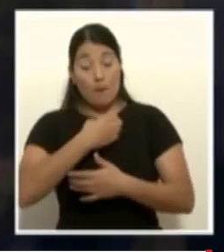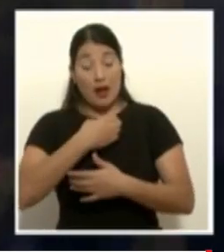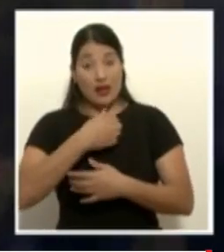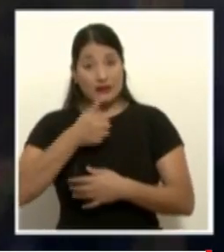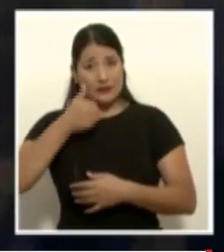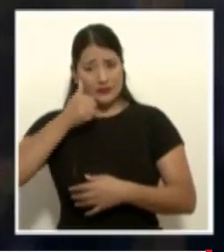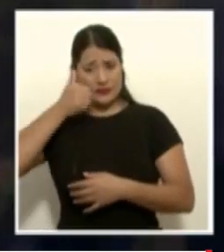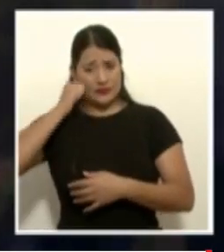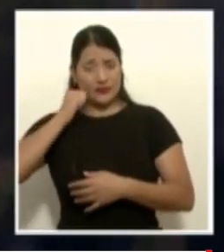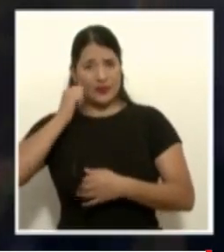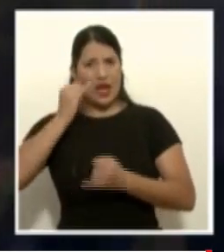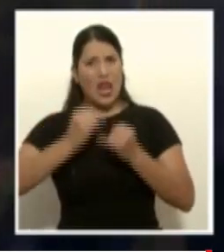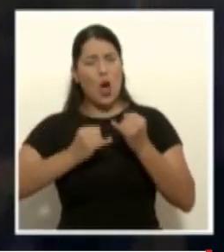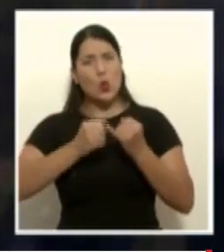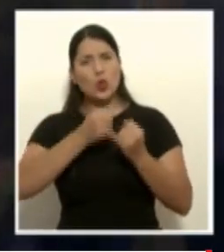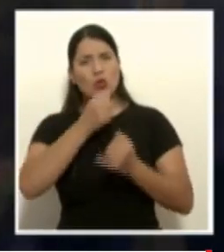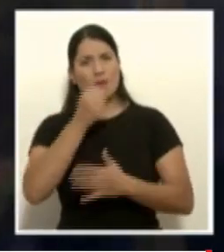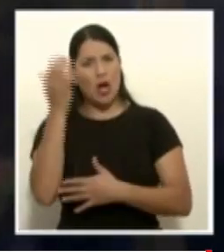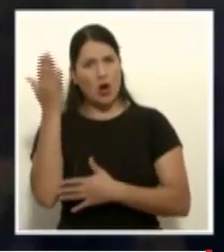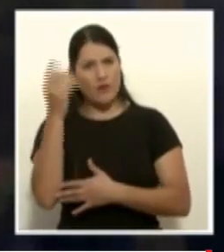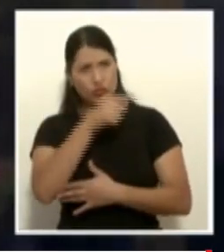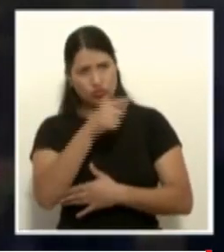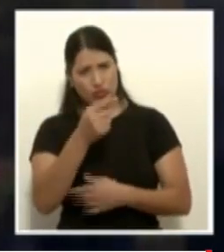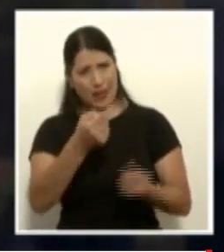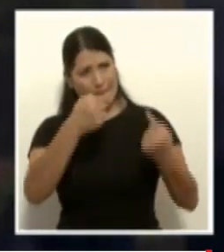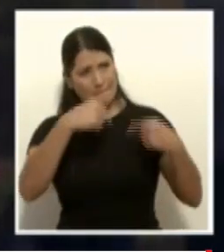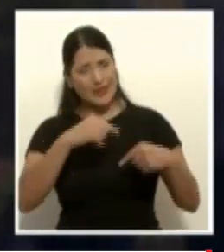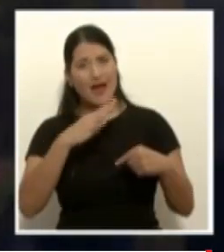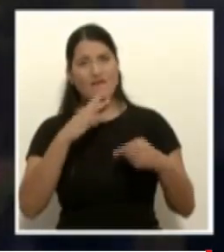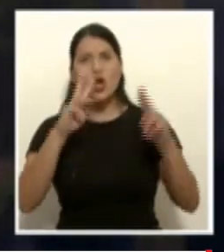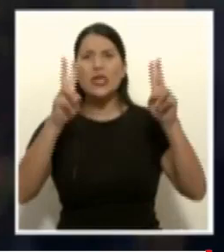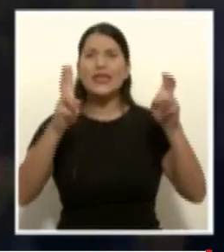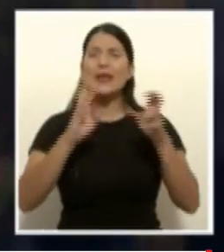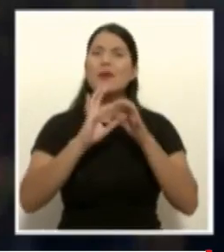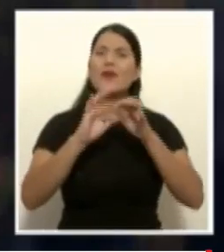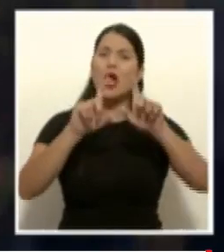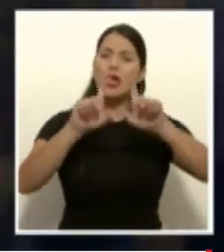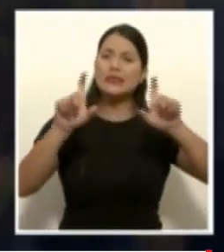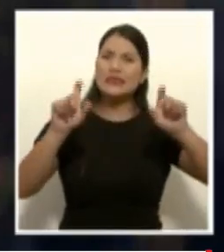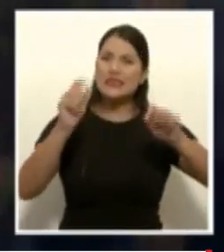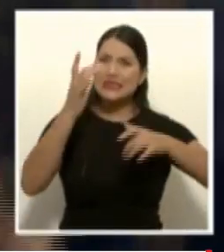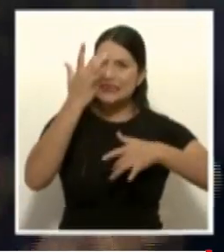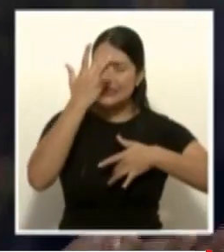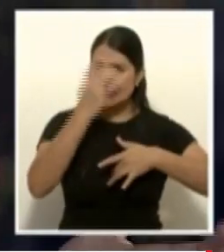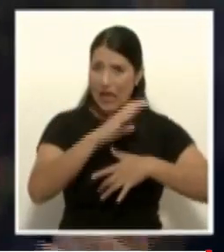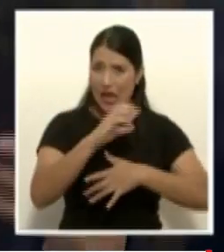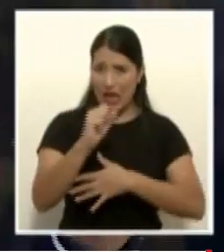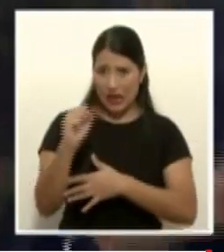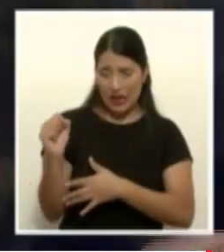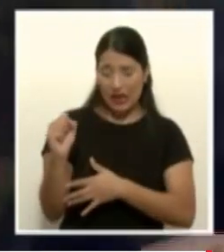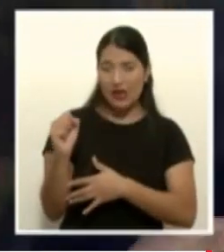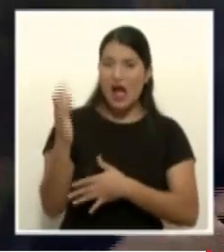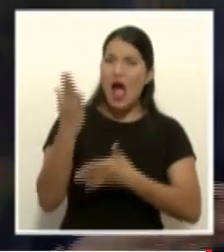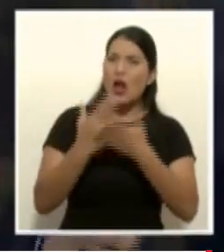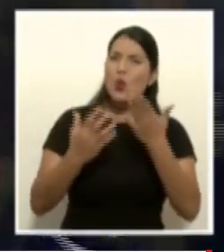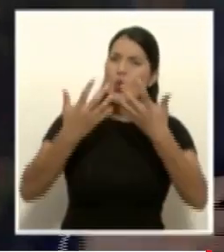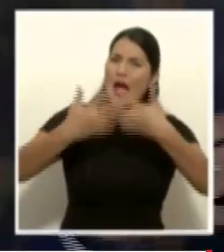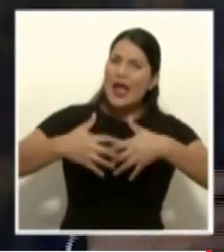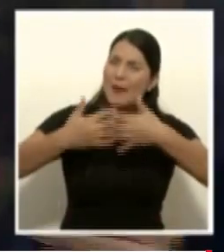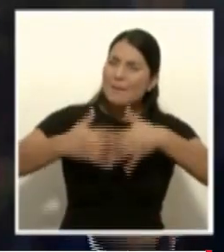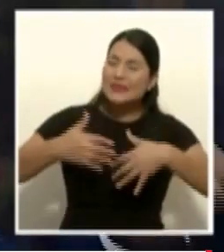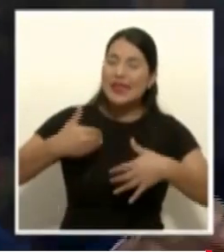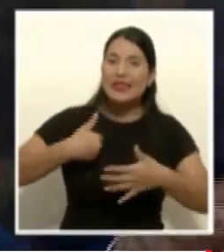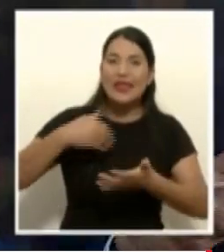Román, bueno, en la última conferencia que usted estuvo, se habló del tema de las incapacidades. Hay dudas de algunas empresas de cómo actuar ante